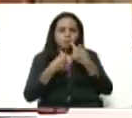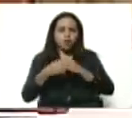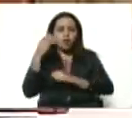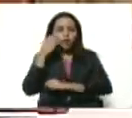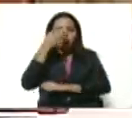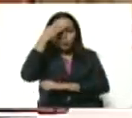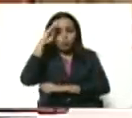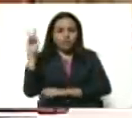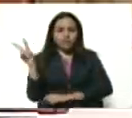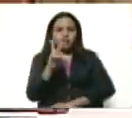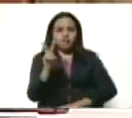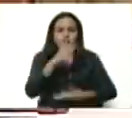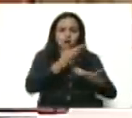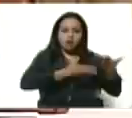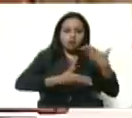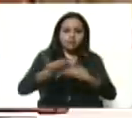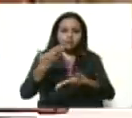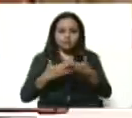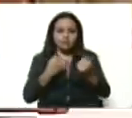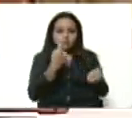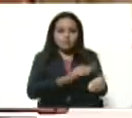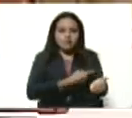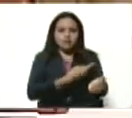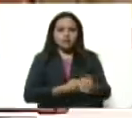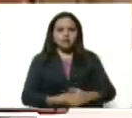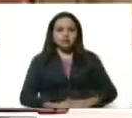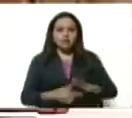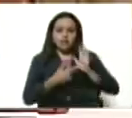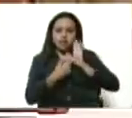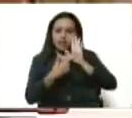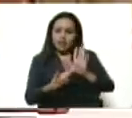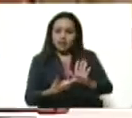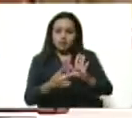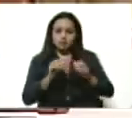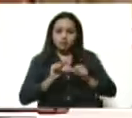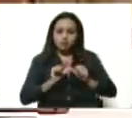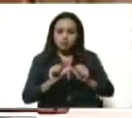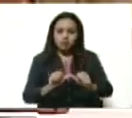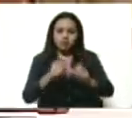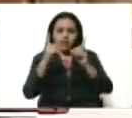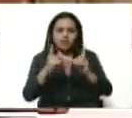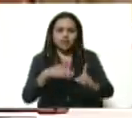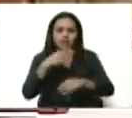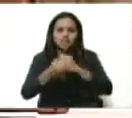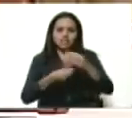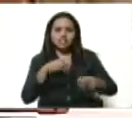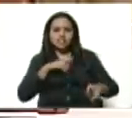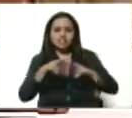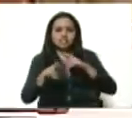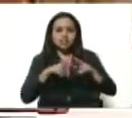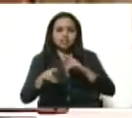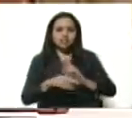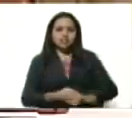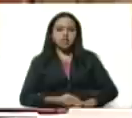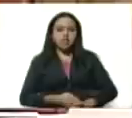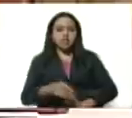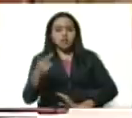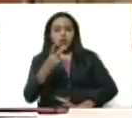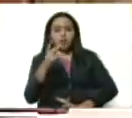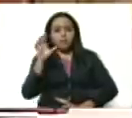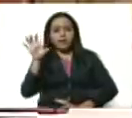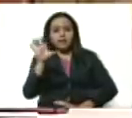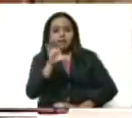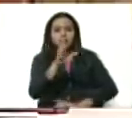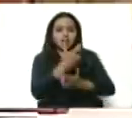venezuela la cooperación y la hermandad ejemplo a seguir de lo que debe ser el relacionamiento entre naciones libres